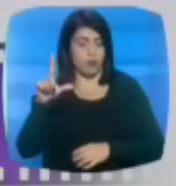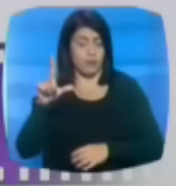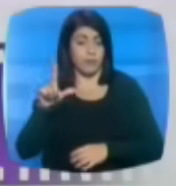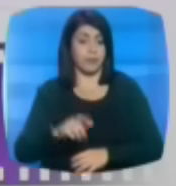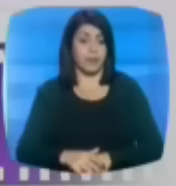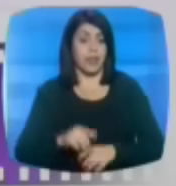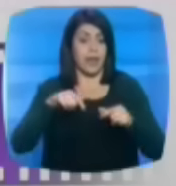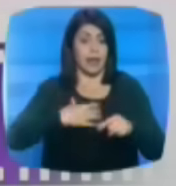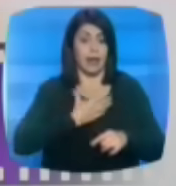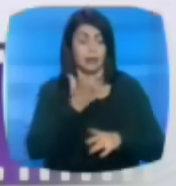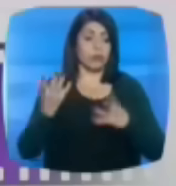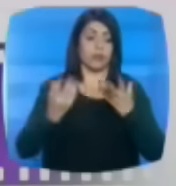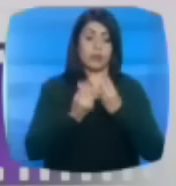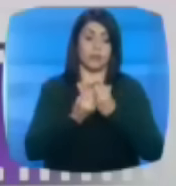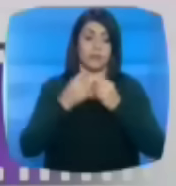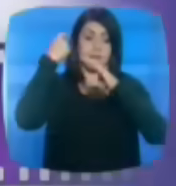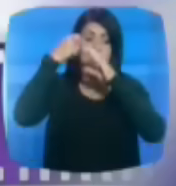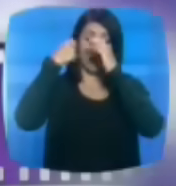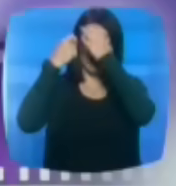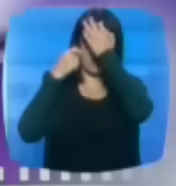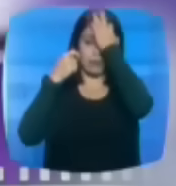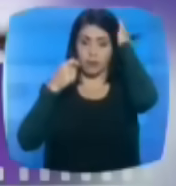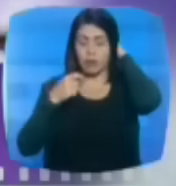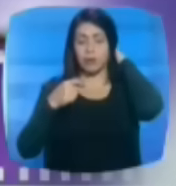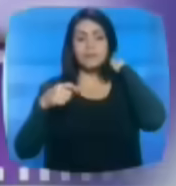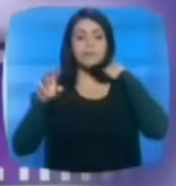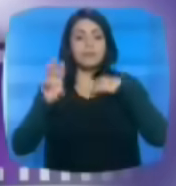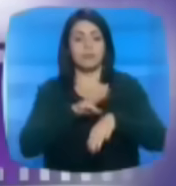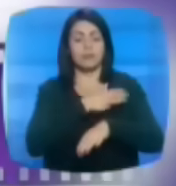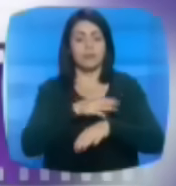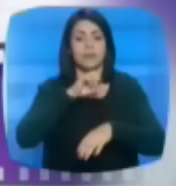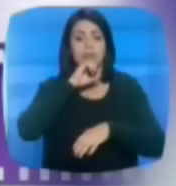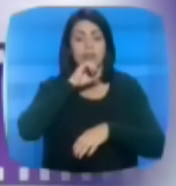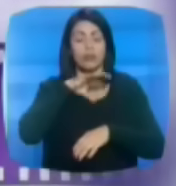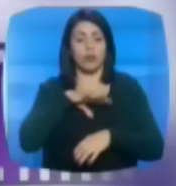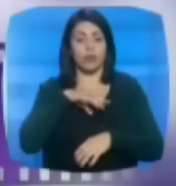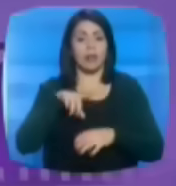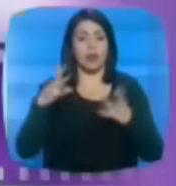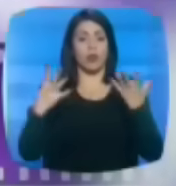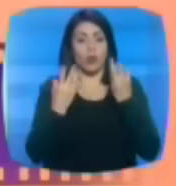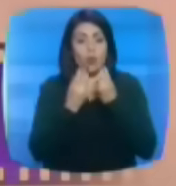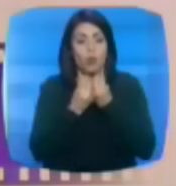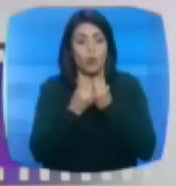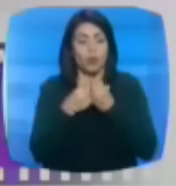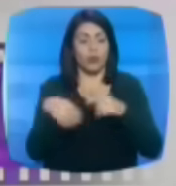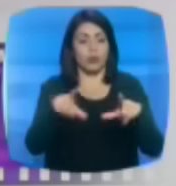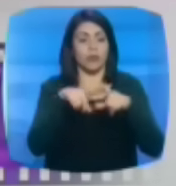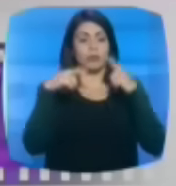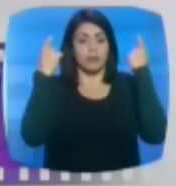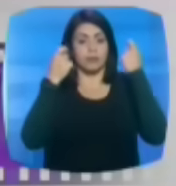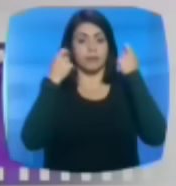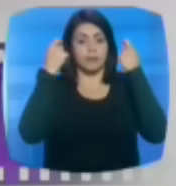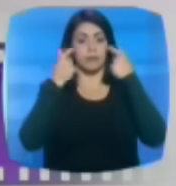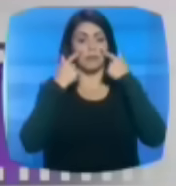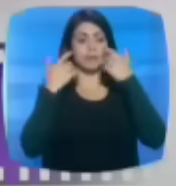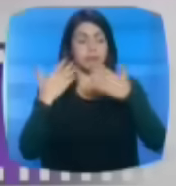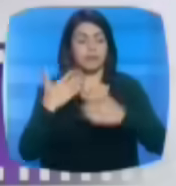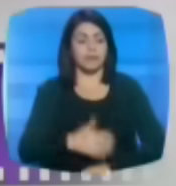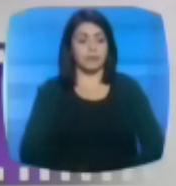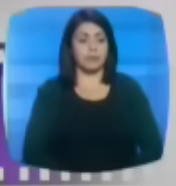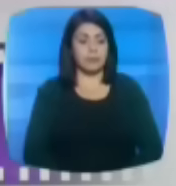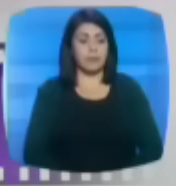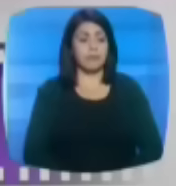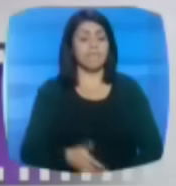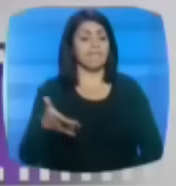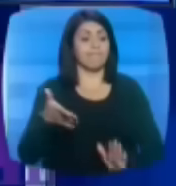El sencillo viene acompañado de un video musical que captura la histórica actuación conjunta en el show celebrado en Jones Beach.